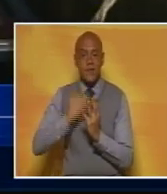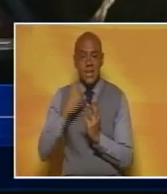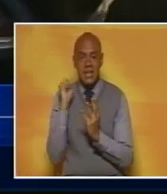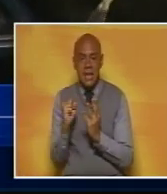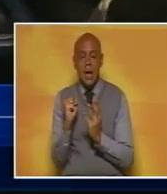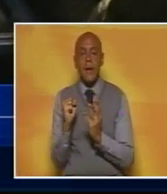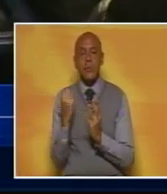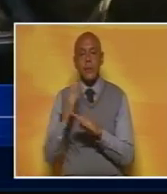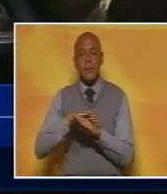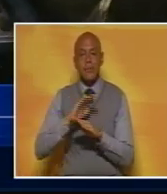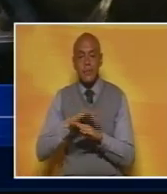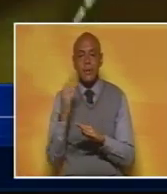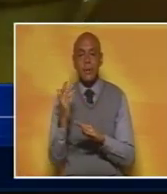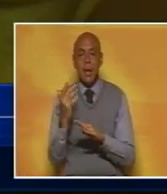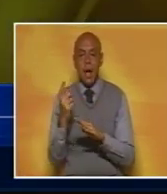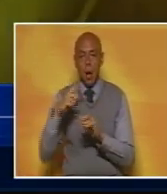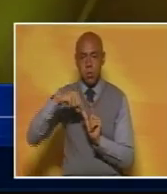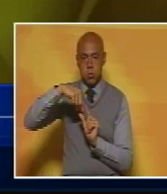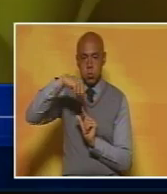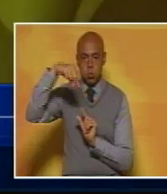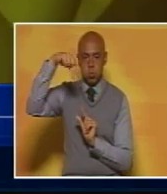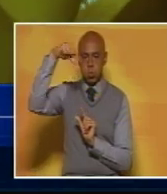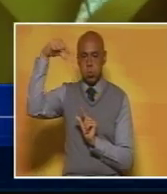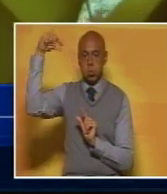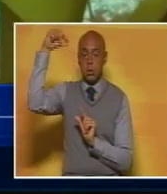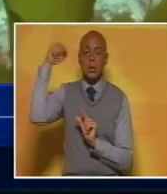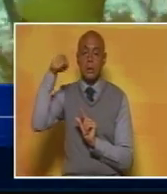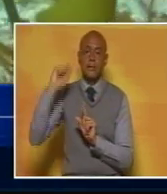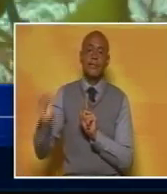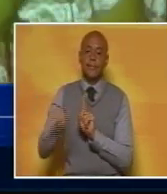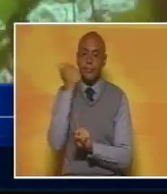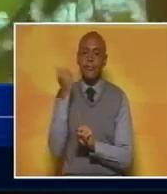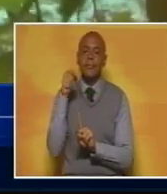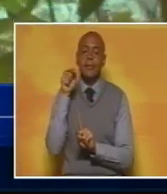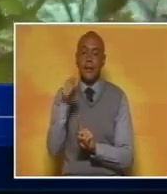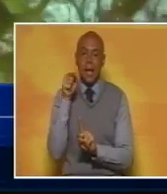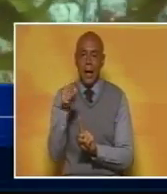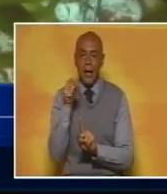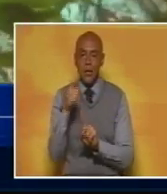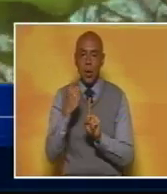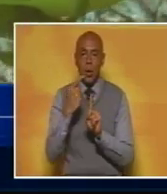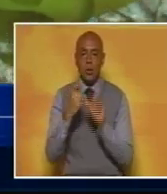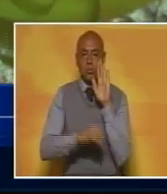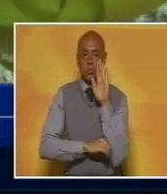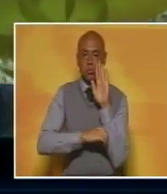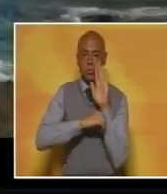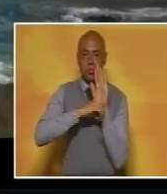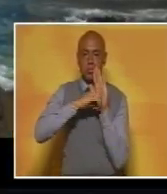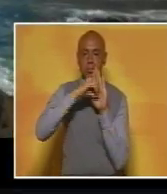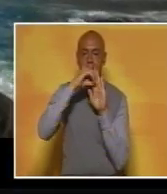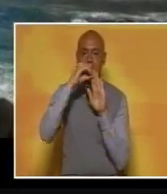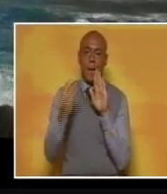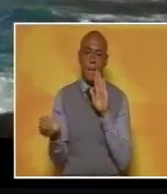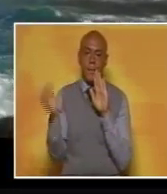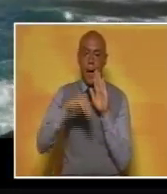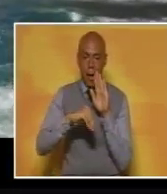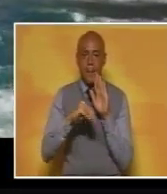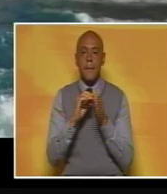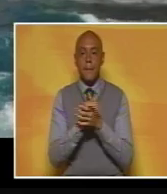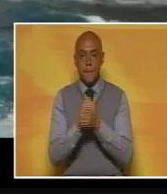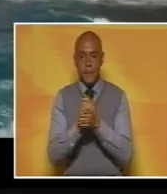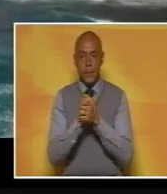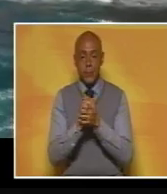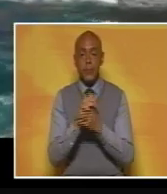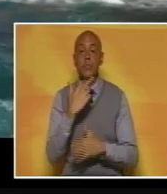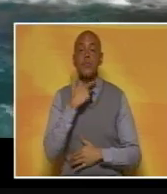las algas onduladas se verán amenazadas mientras la temperatura del mar continúe aumentando. Miguel Ángel